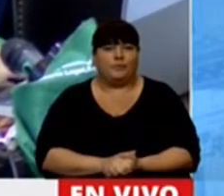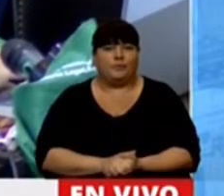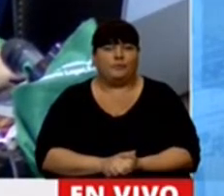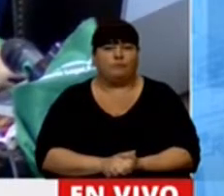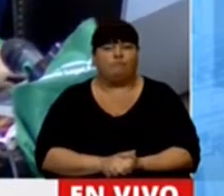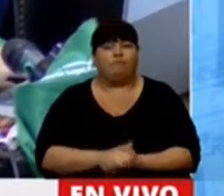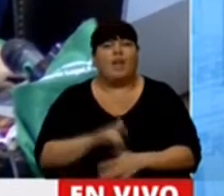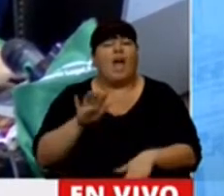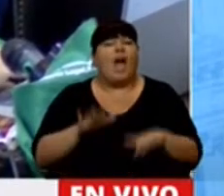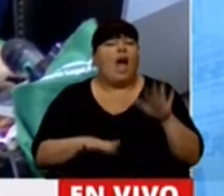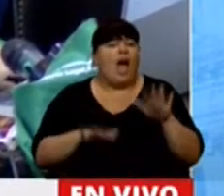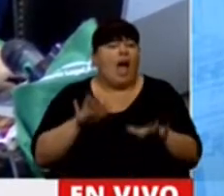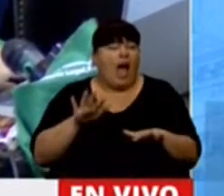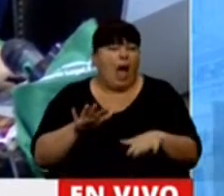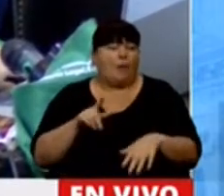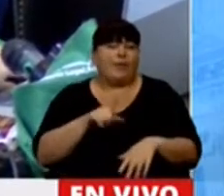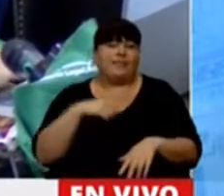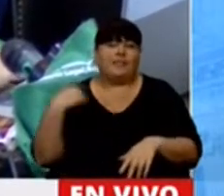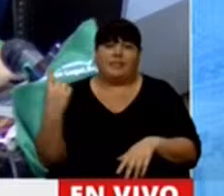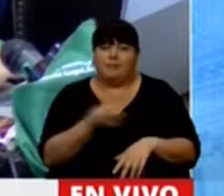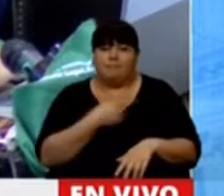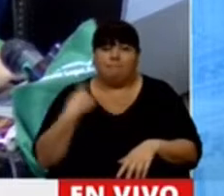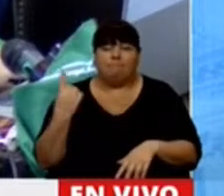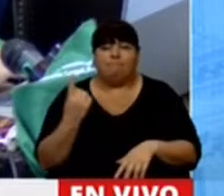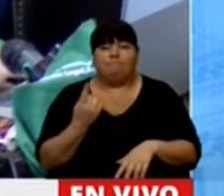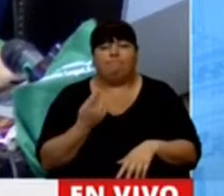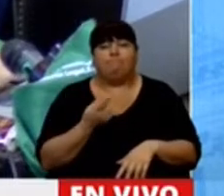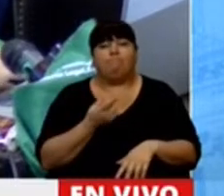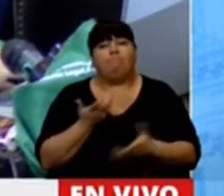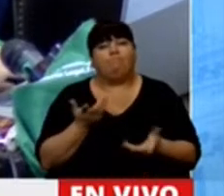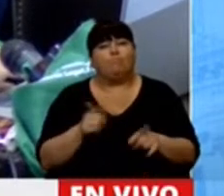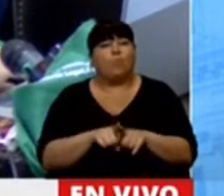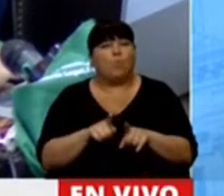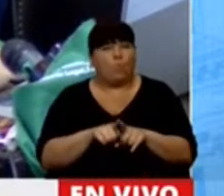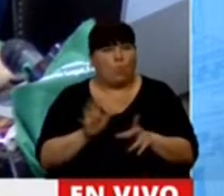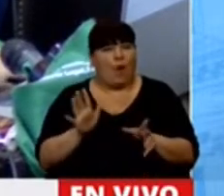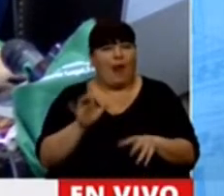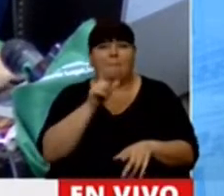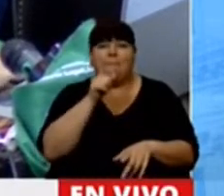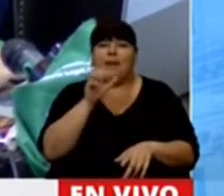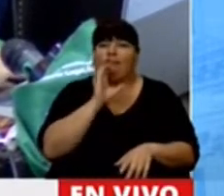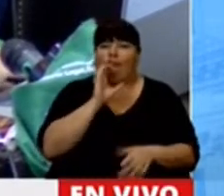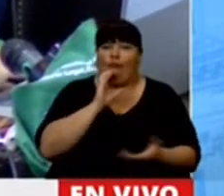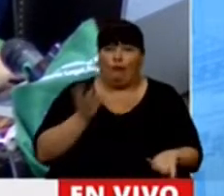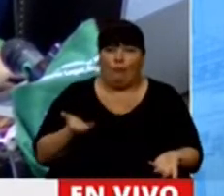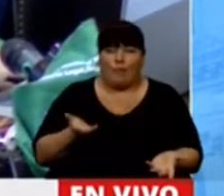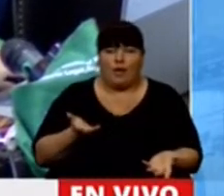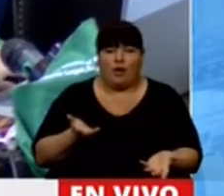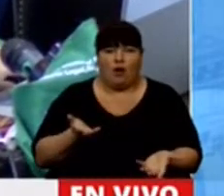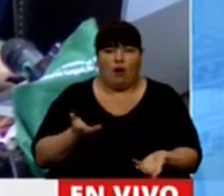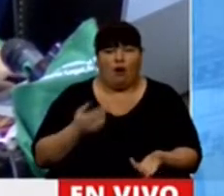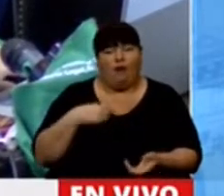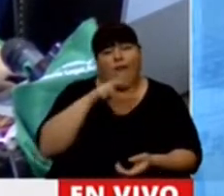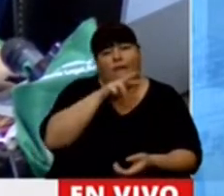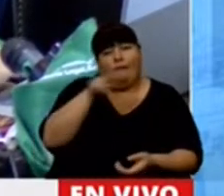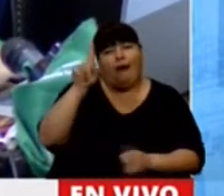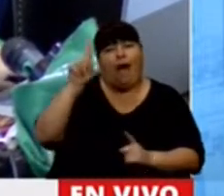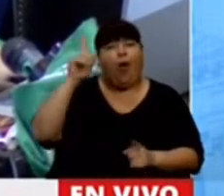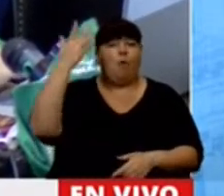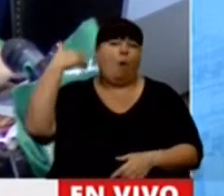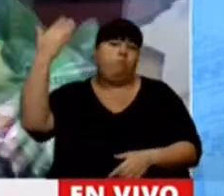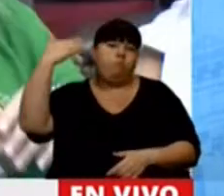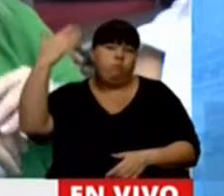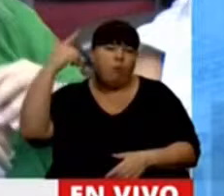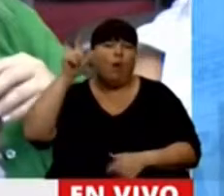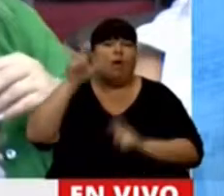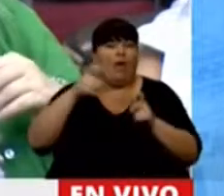A veces, para nosotros resulta hasta gracioso escuchar a algunos expositores